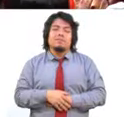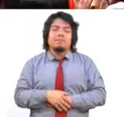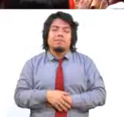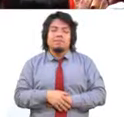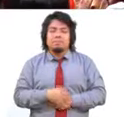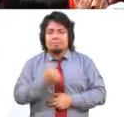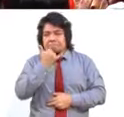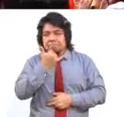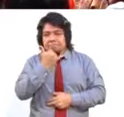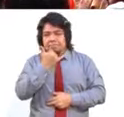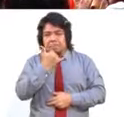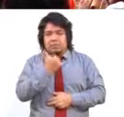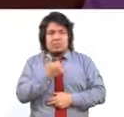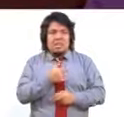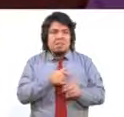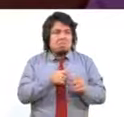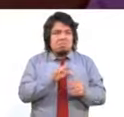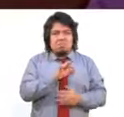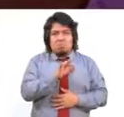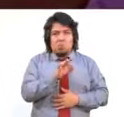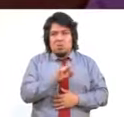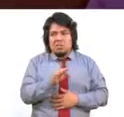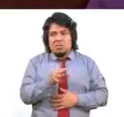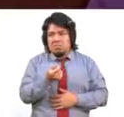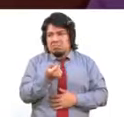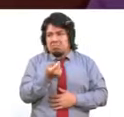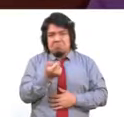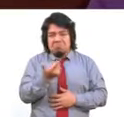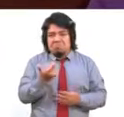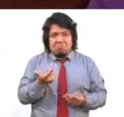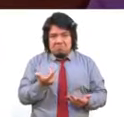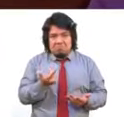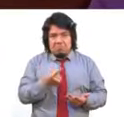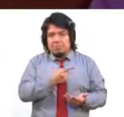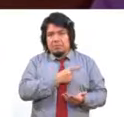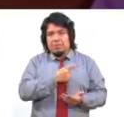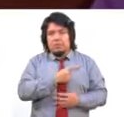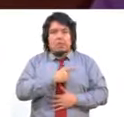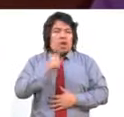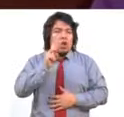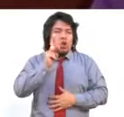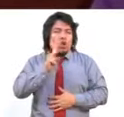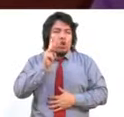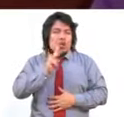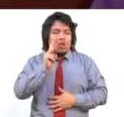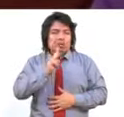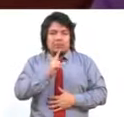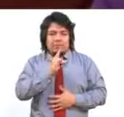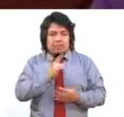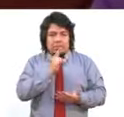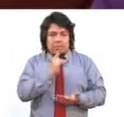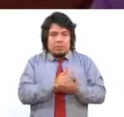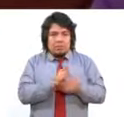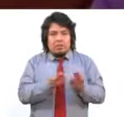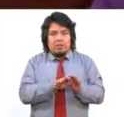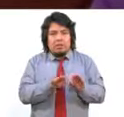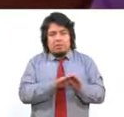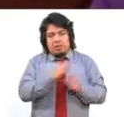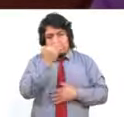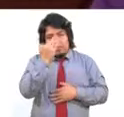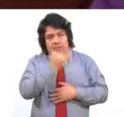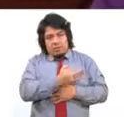El porcentaje ha sido mínimo y fue en las primeras semanas para probar la línea, y no necesariamente eran falsas, porque nos decían,